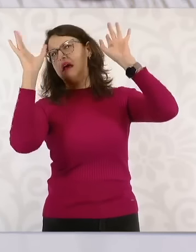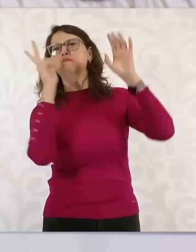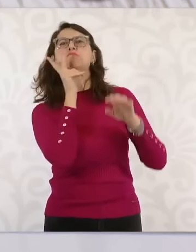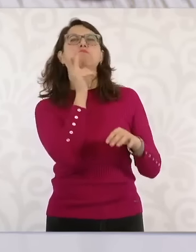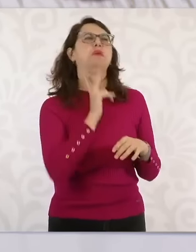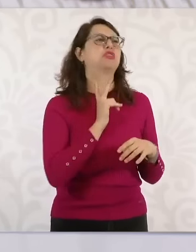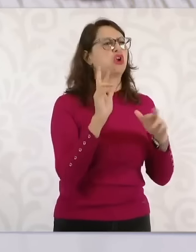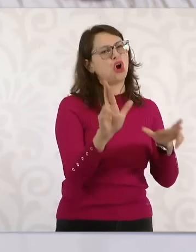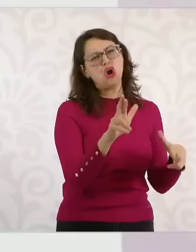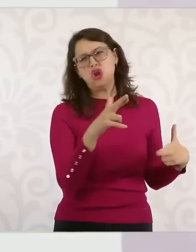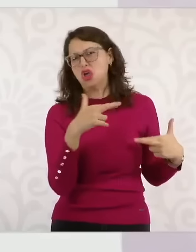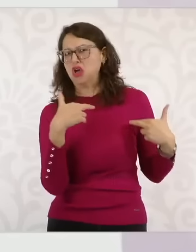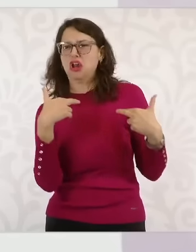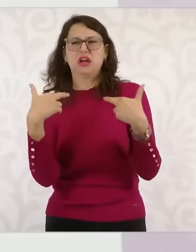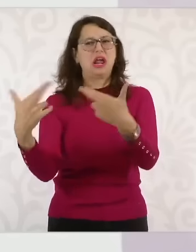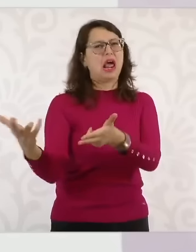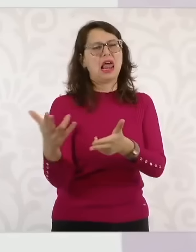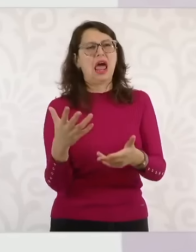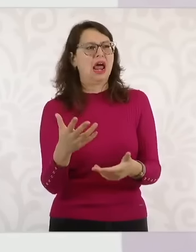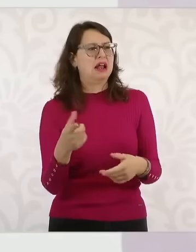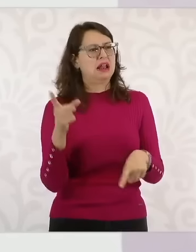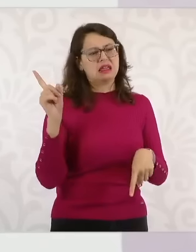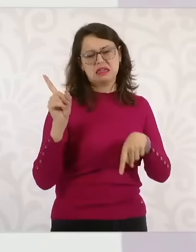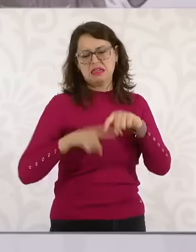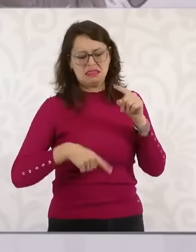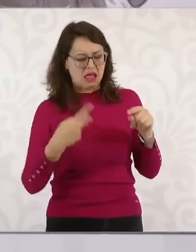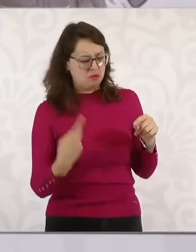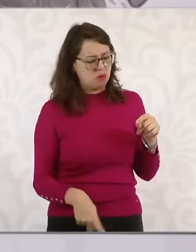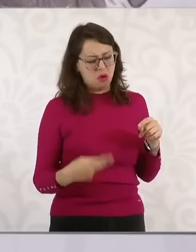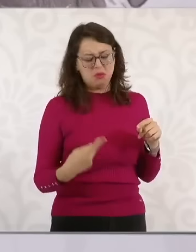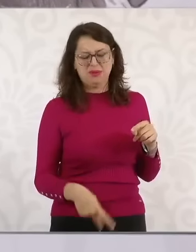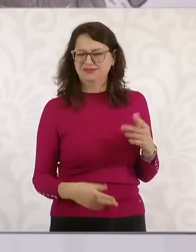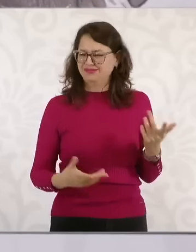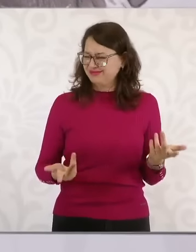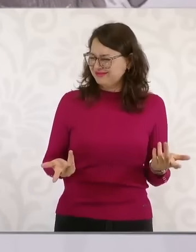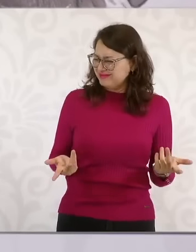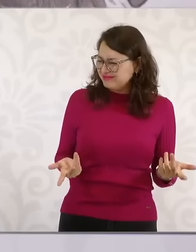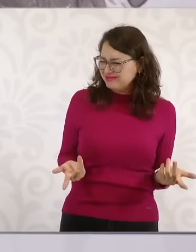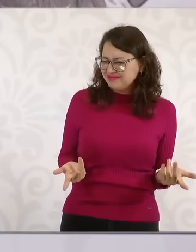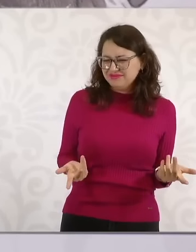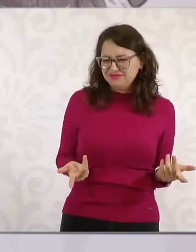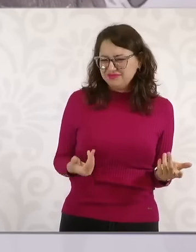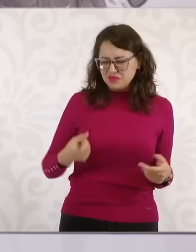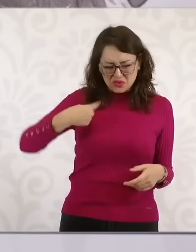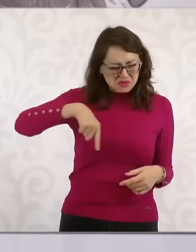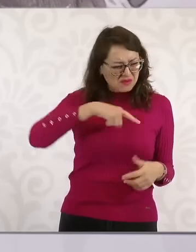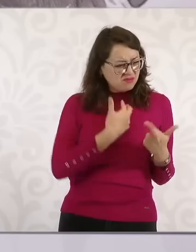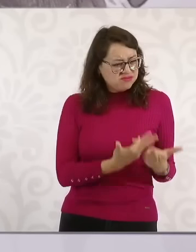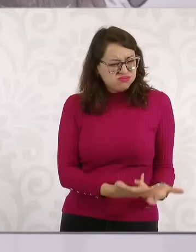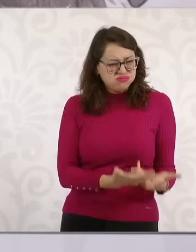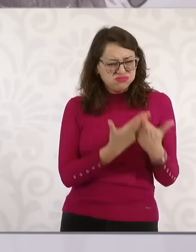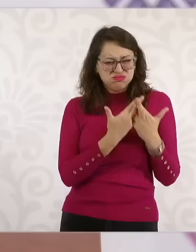a costa del México. Pues no, no es a costa, porque es muy poco realmente, de lo que se produce es muy poco lo que se